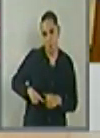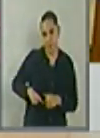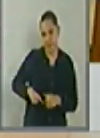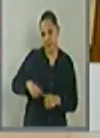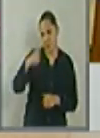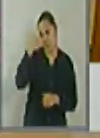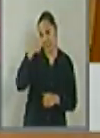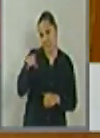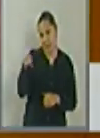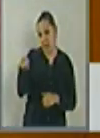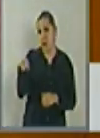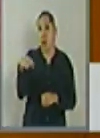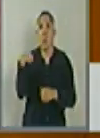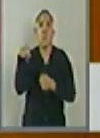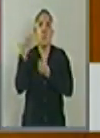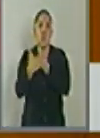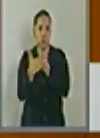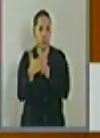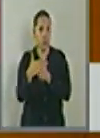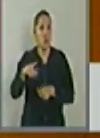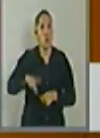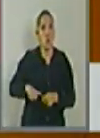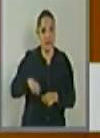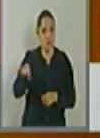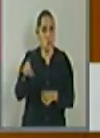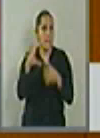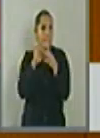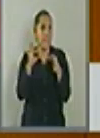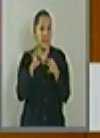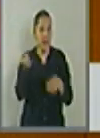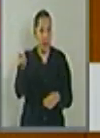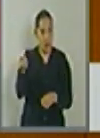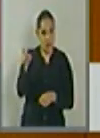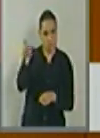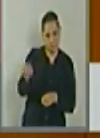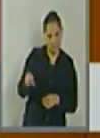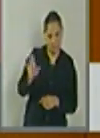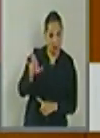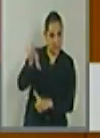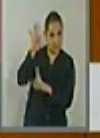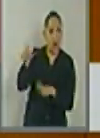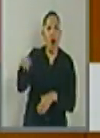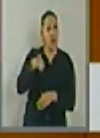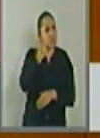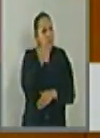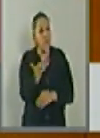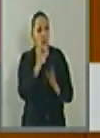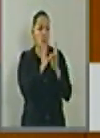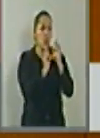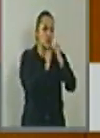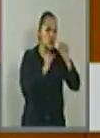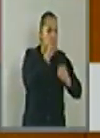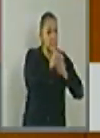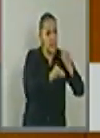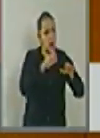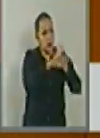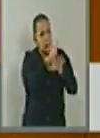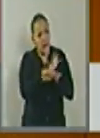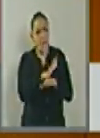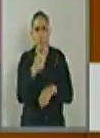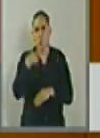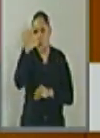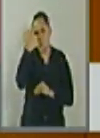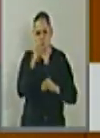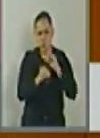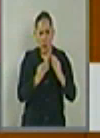próximo gobierno, diciendo, bueno, sí, vamos a modificar la ley, la Constitución, vamos a generar iniciativas, pero vamos